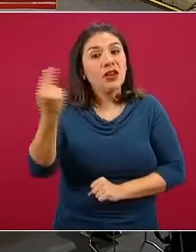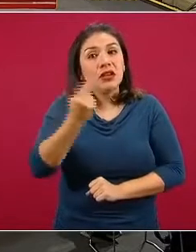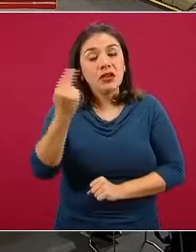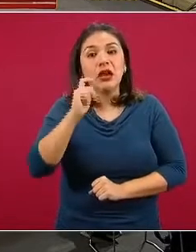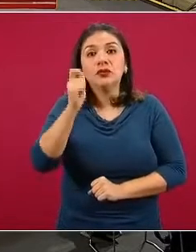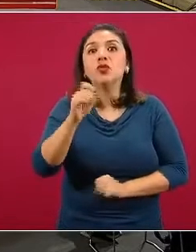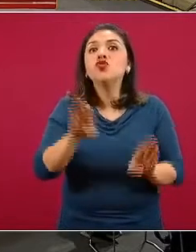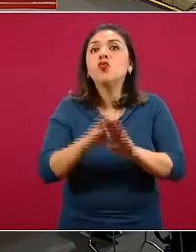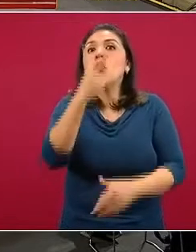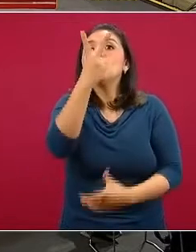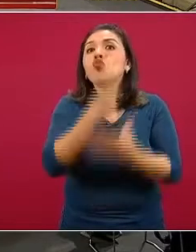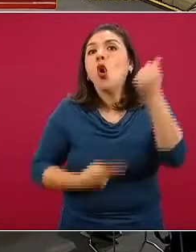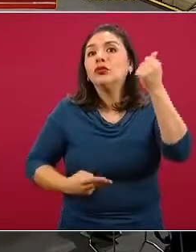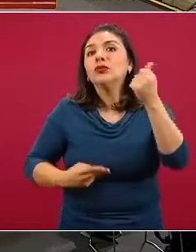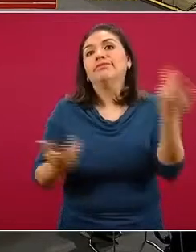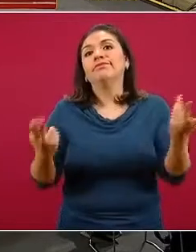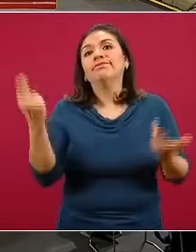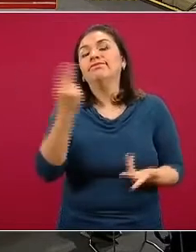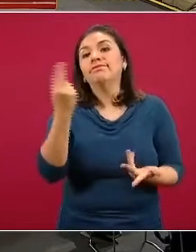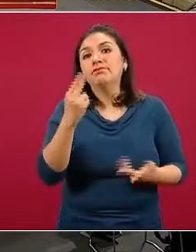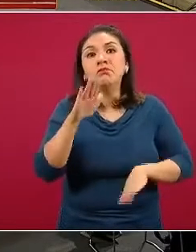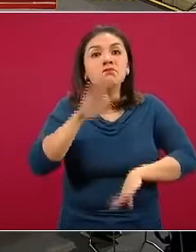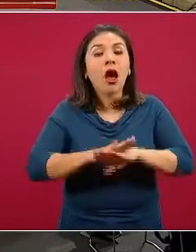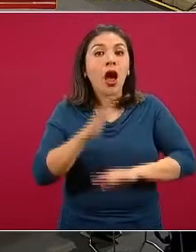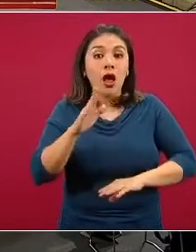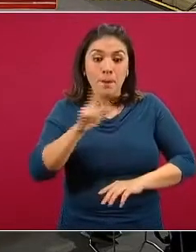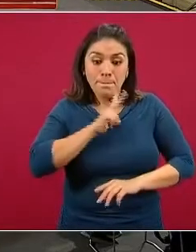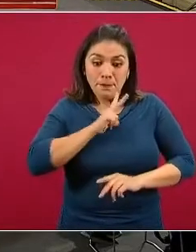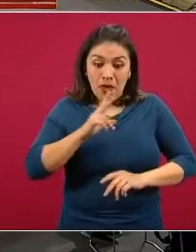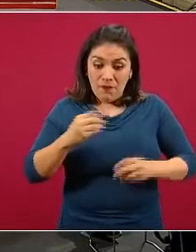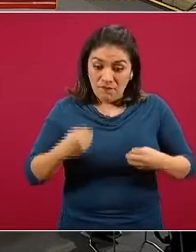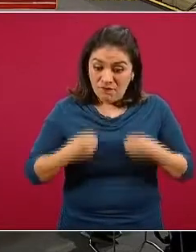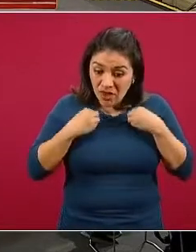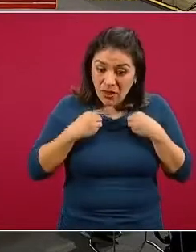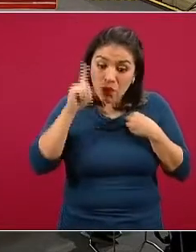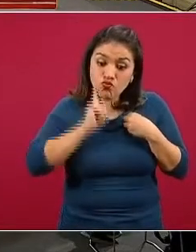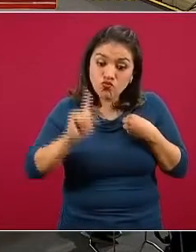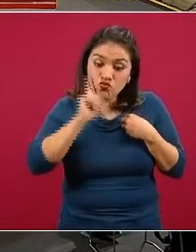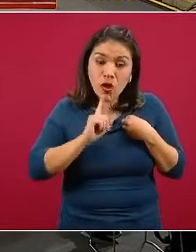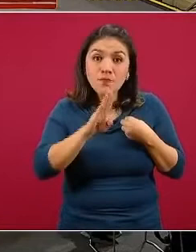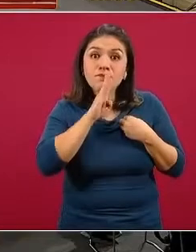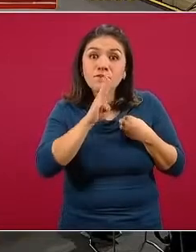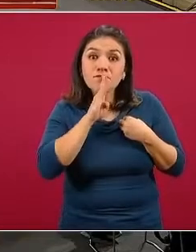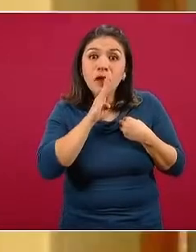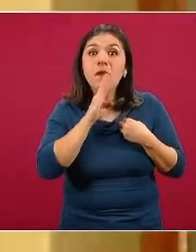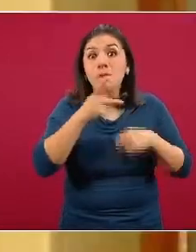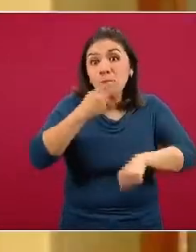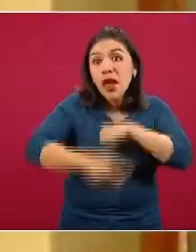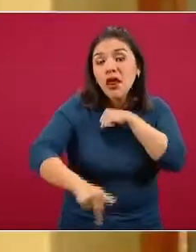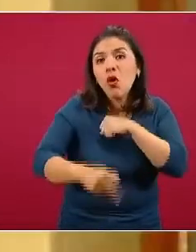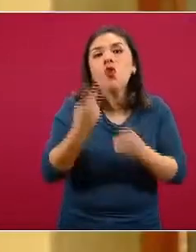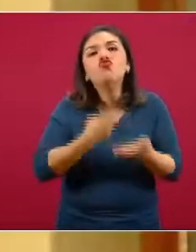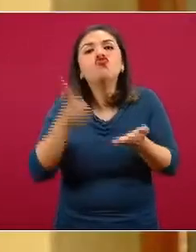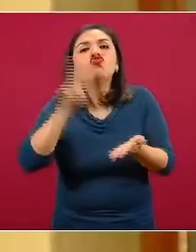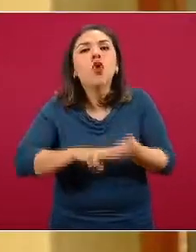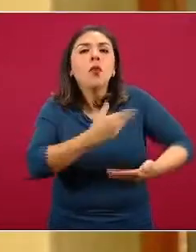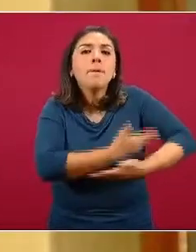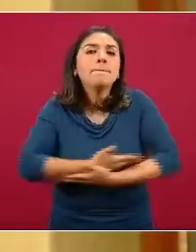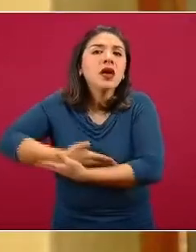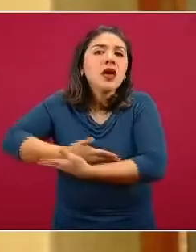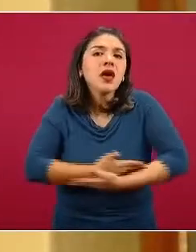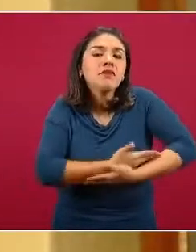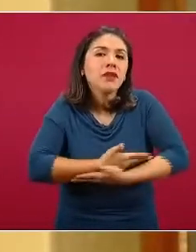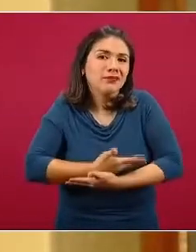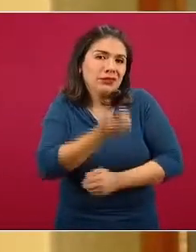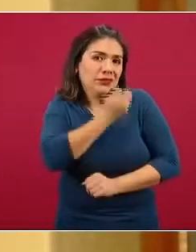un binomio en ese momento y ponen en riesgo no solo la vida de la mamá o de la mujer, sino también se pone en riesgo